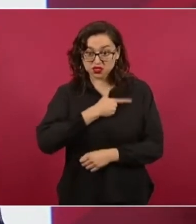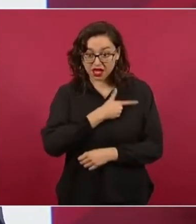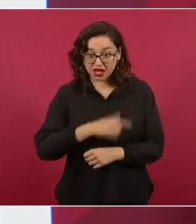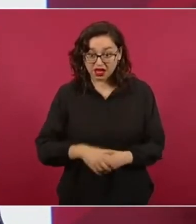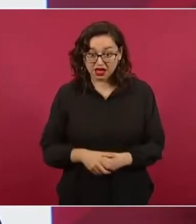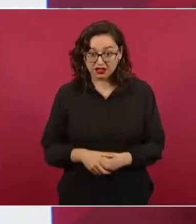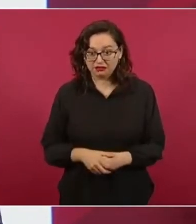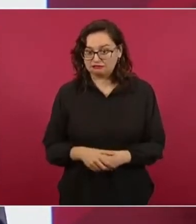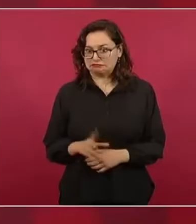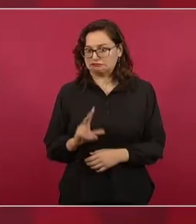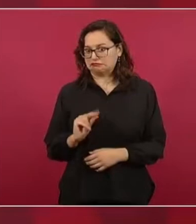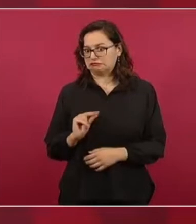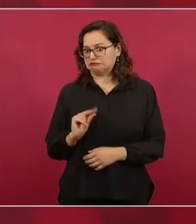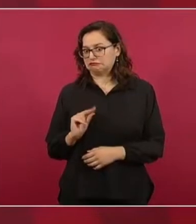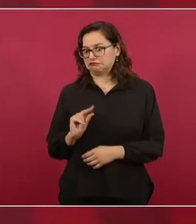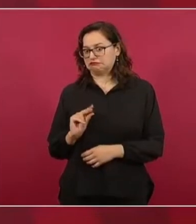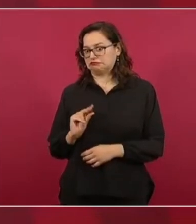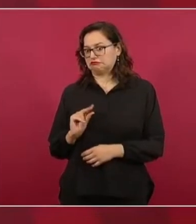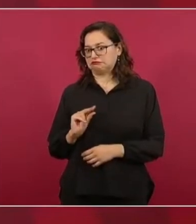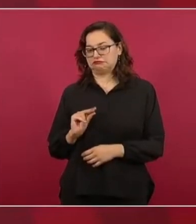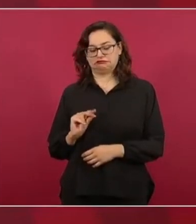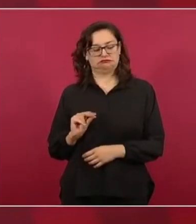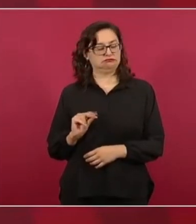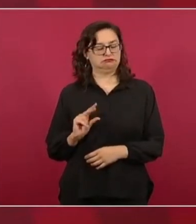No, no, no, no, no, no.